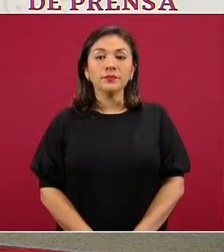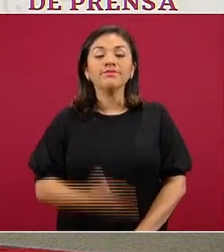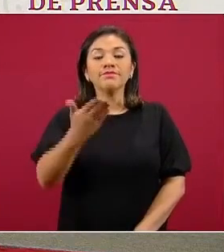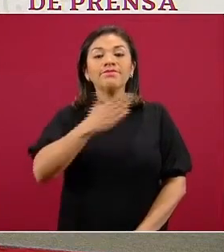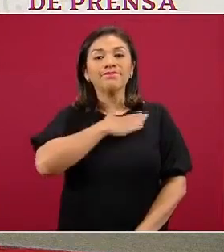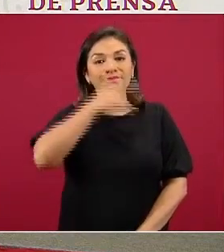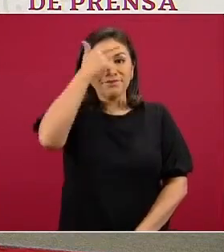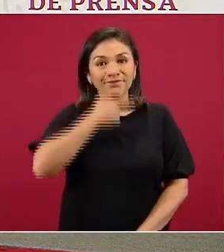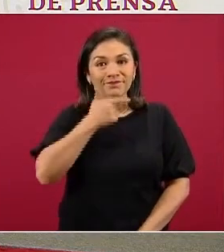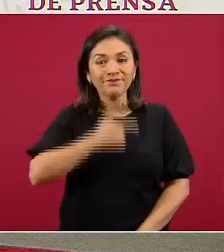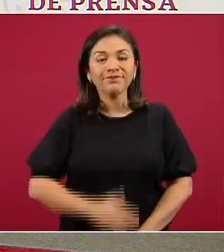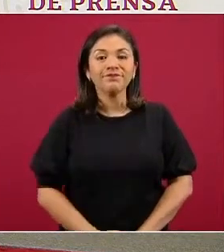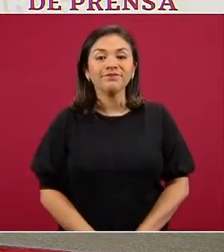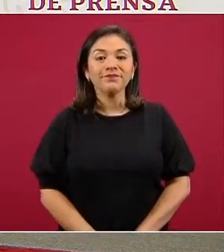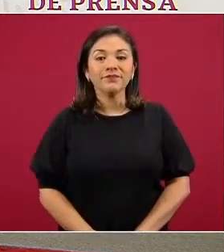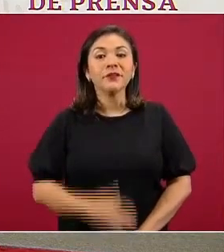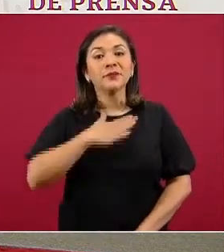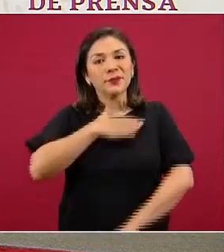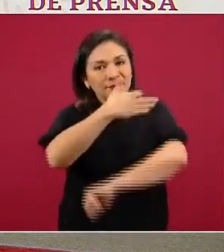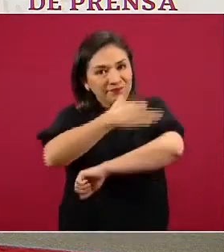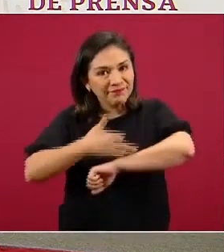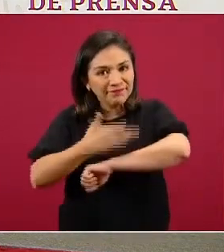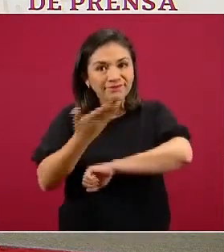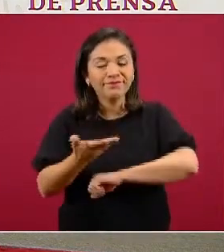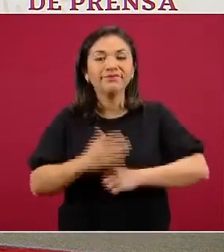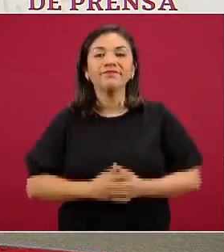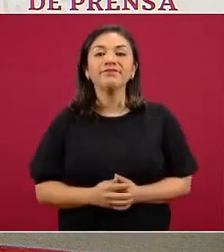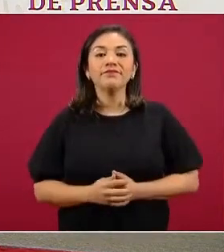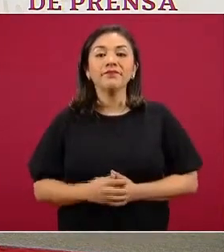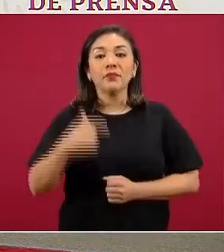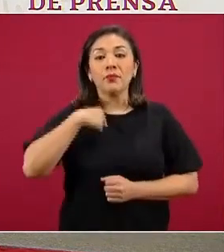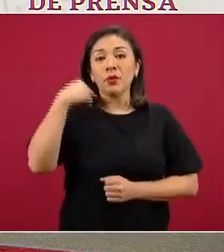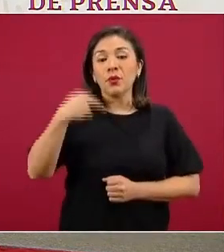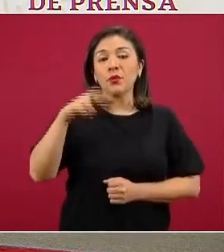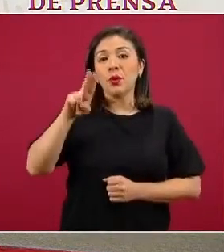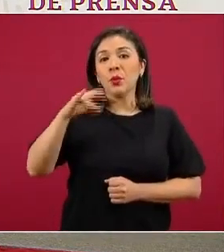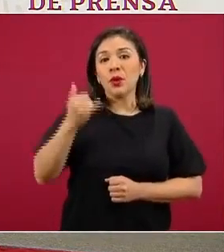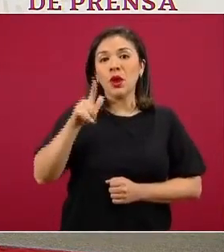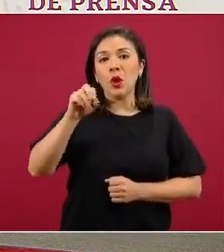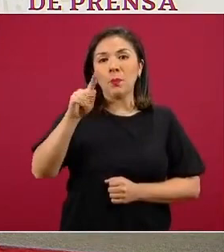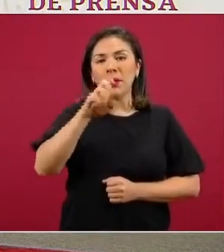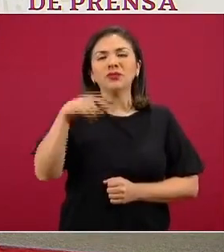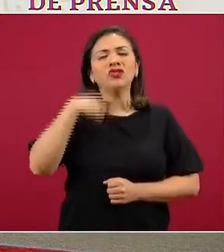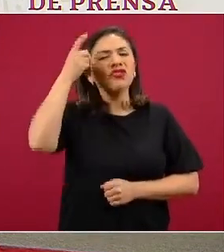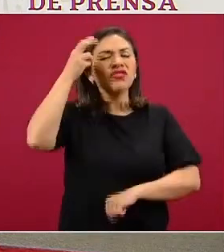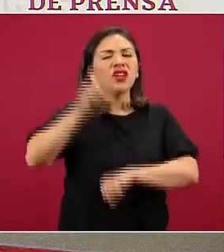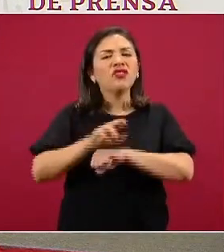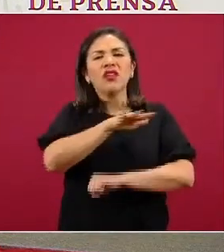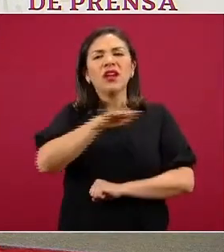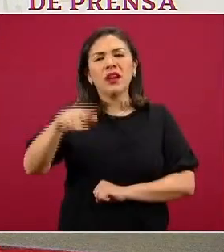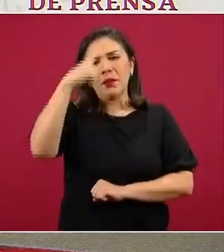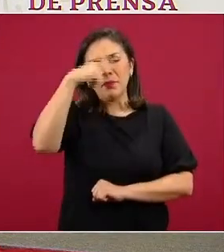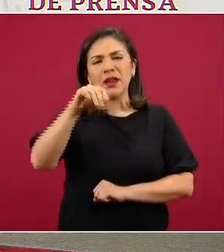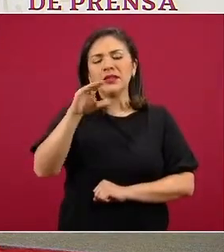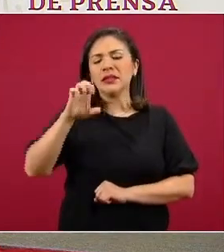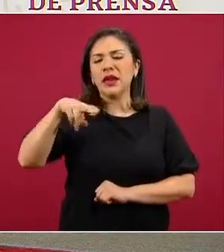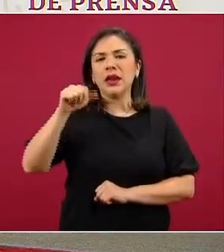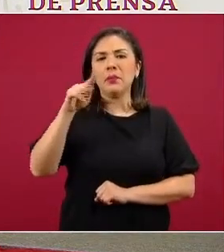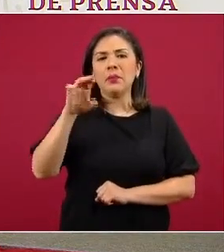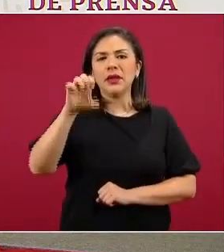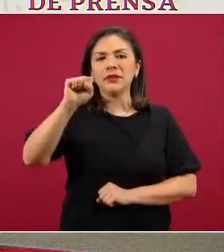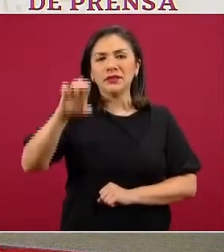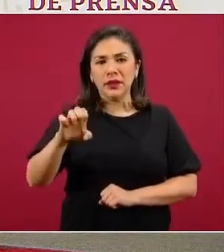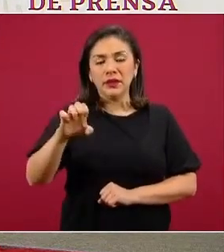Buenas noches, buenas tardes. Mi nombre es Roy López Ridaura, soy el director general de Senaprece